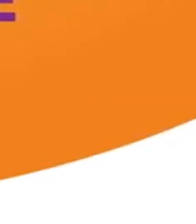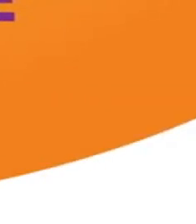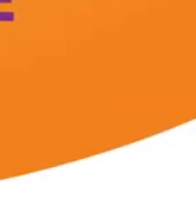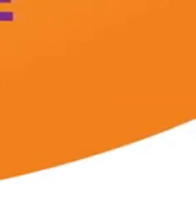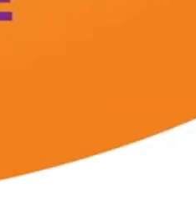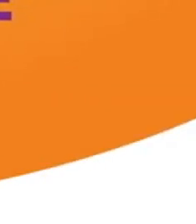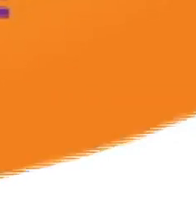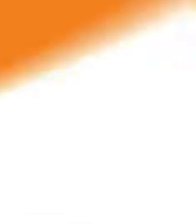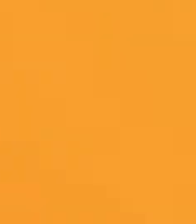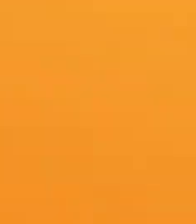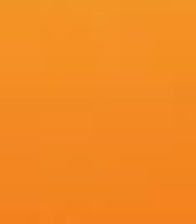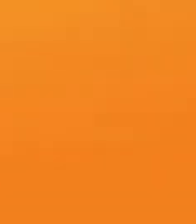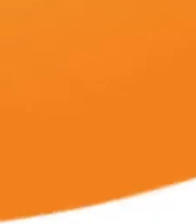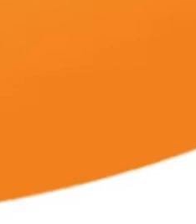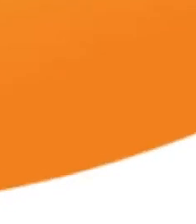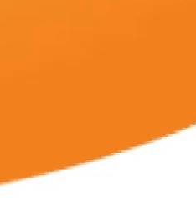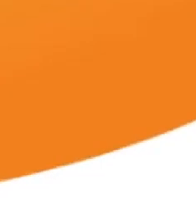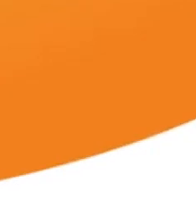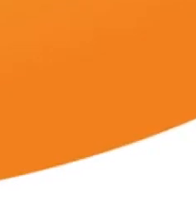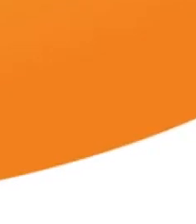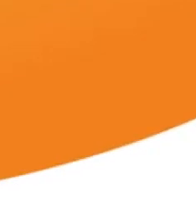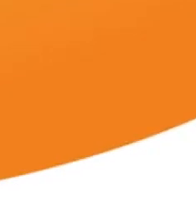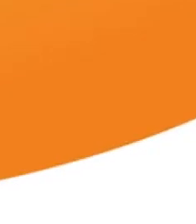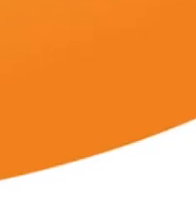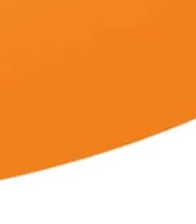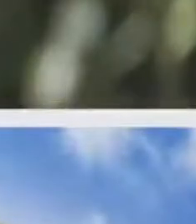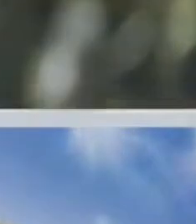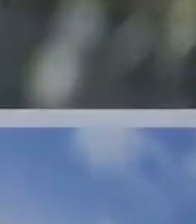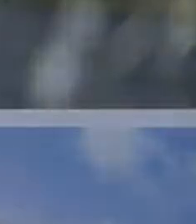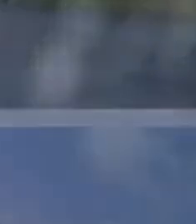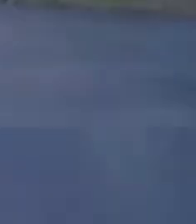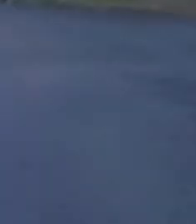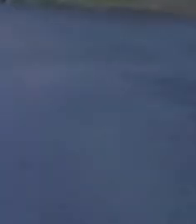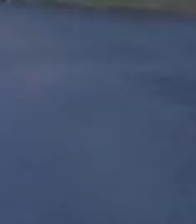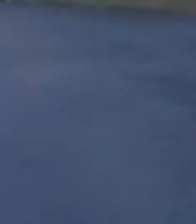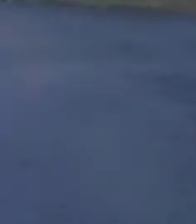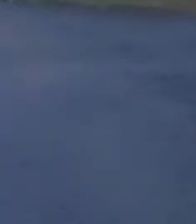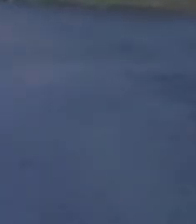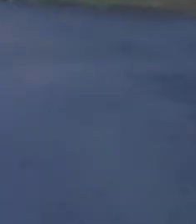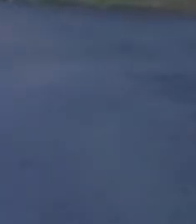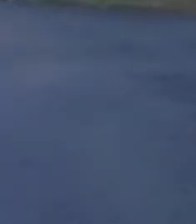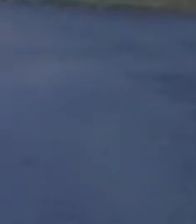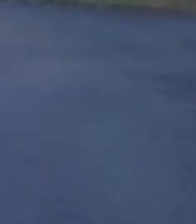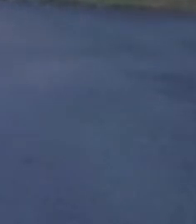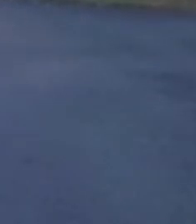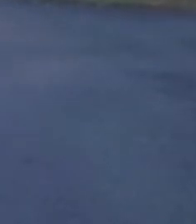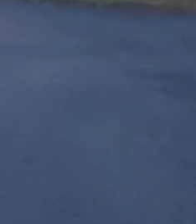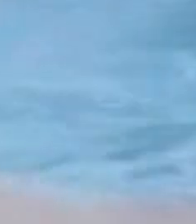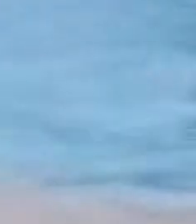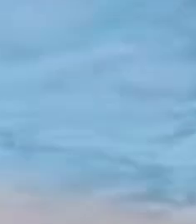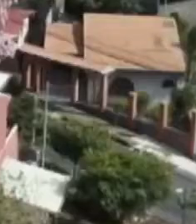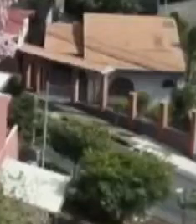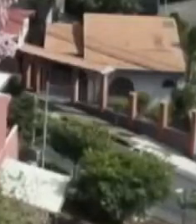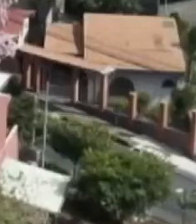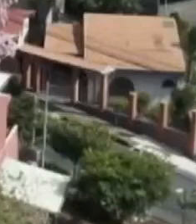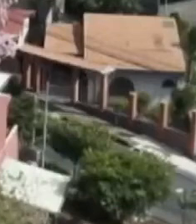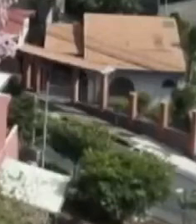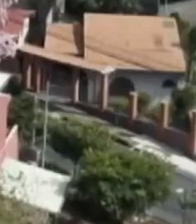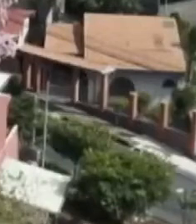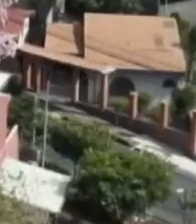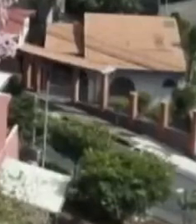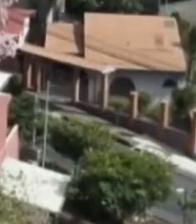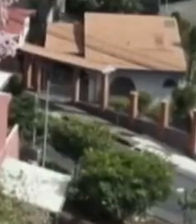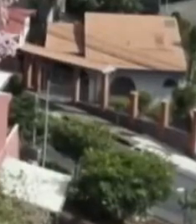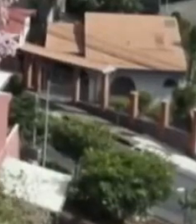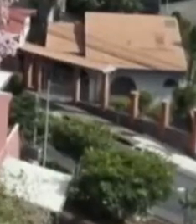cuando realmente lo necesite. Popular Pensiones. Un país muy abundante en recursos hídricos y muy concienciado con su